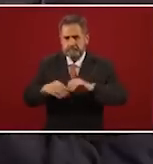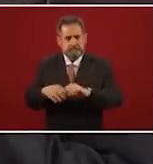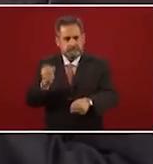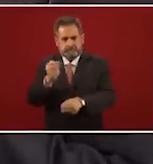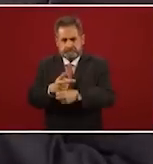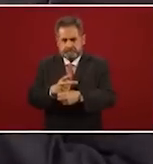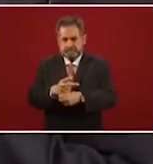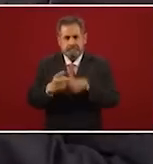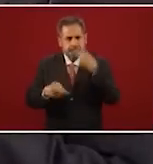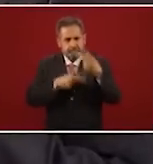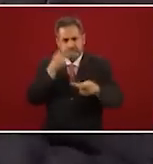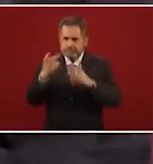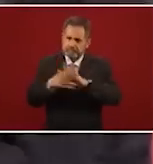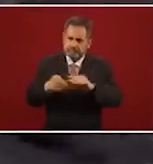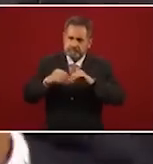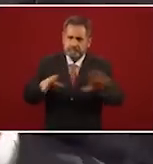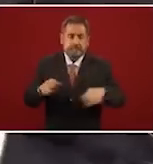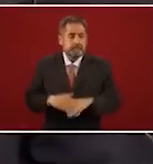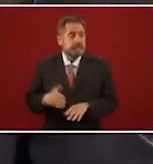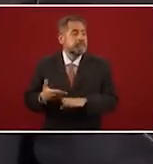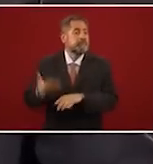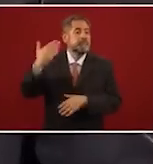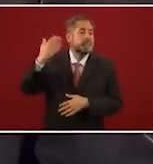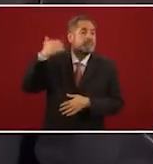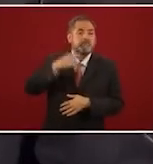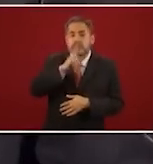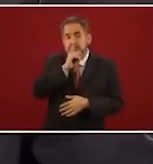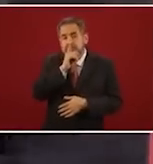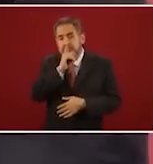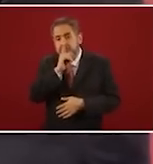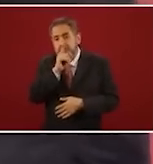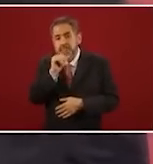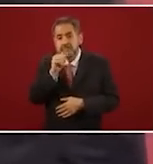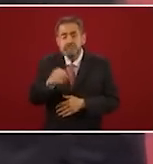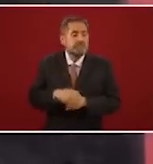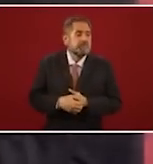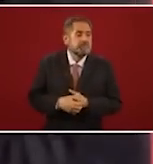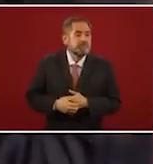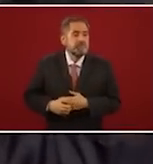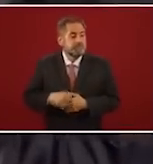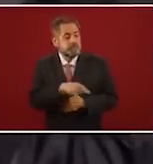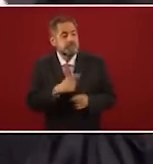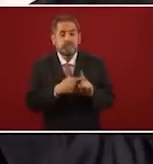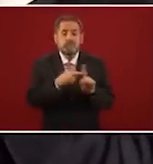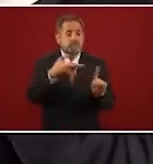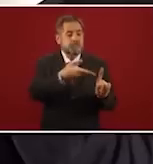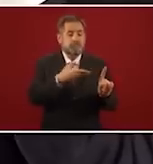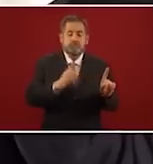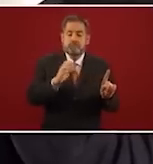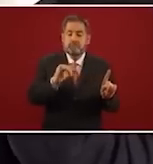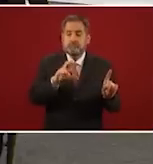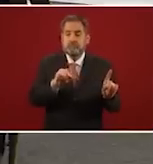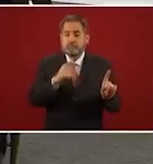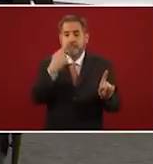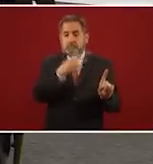temprano. Antes no podíamos, nada más era Ciro, la opinión de